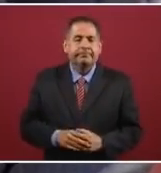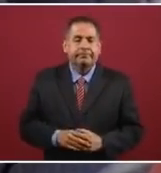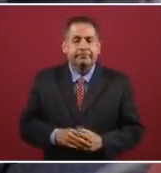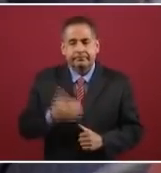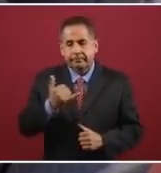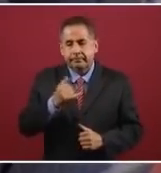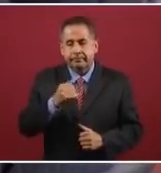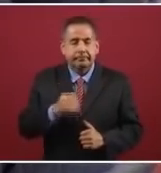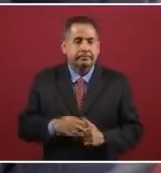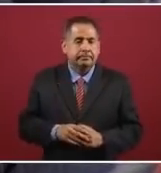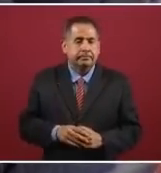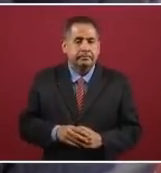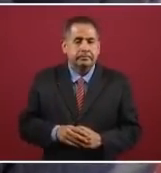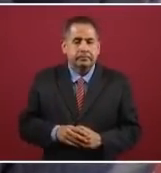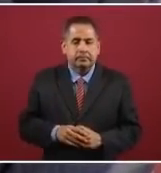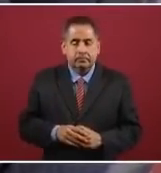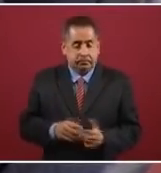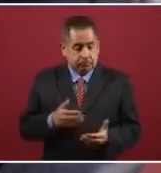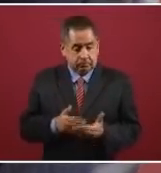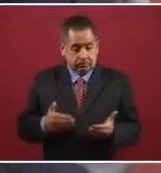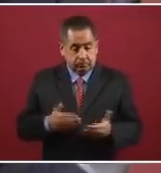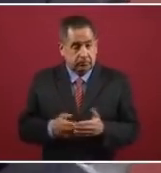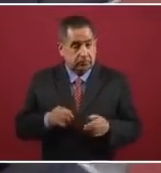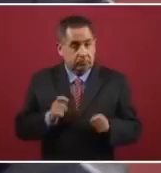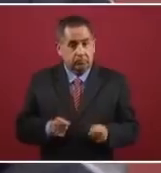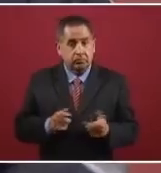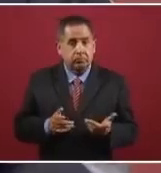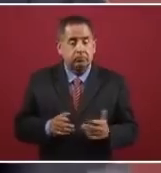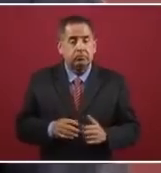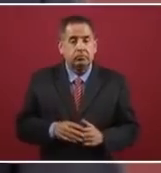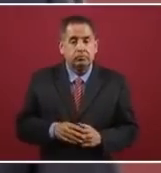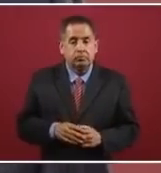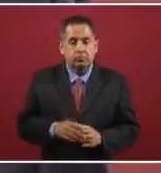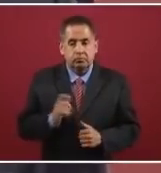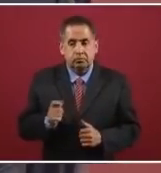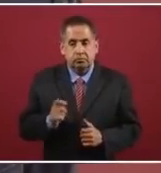Y hasta ahora